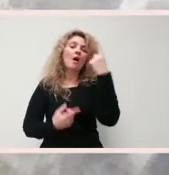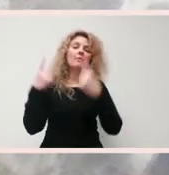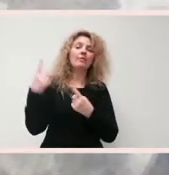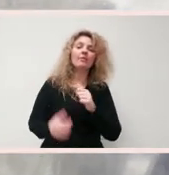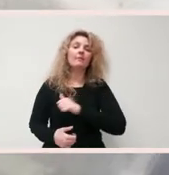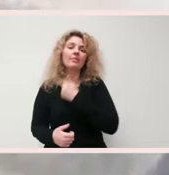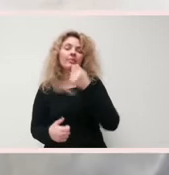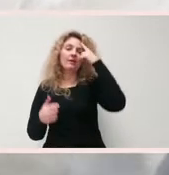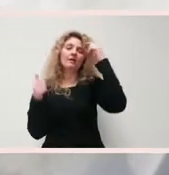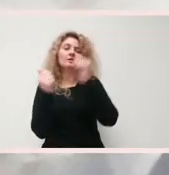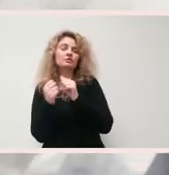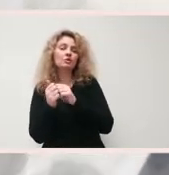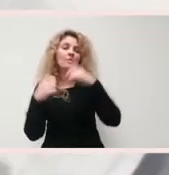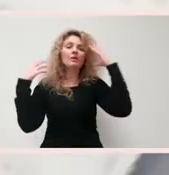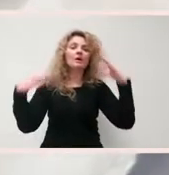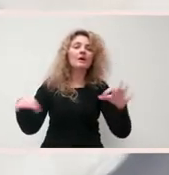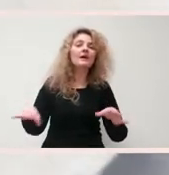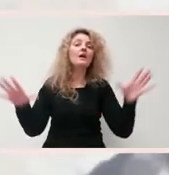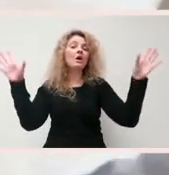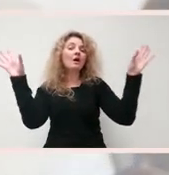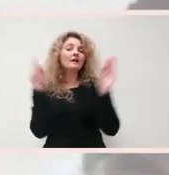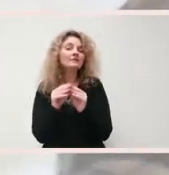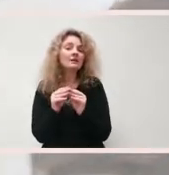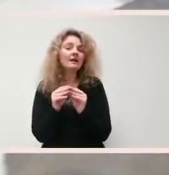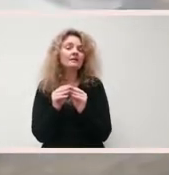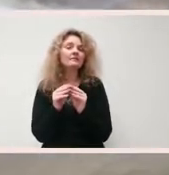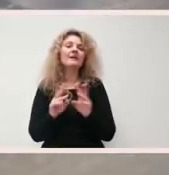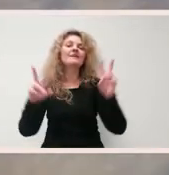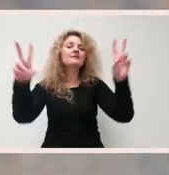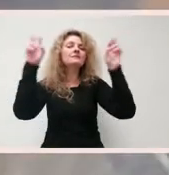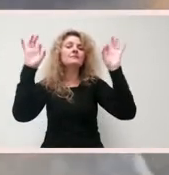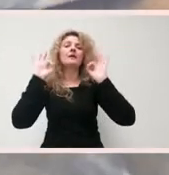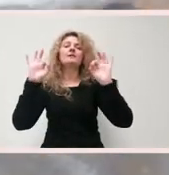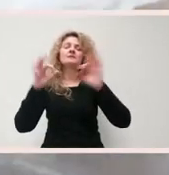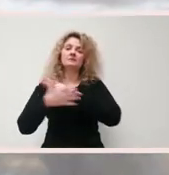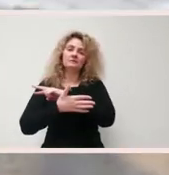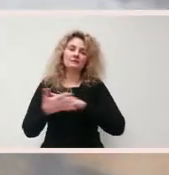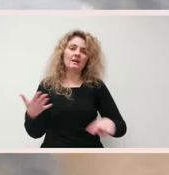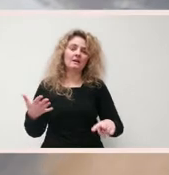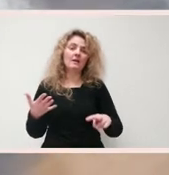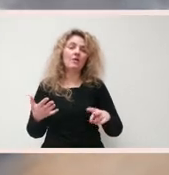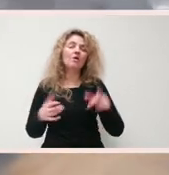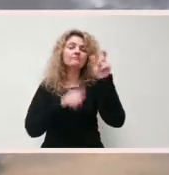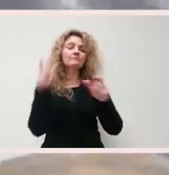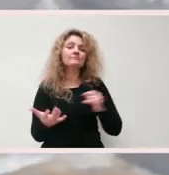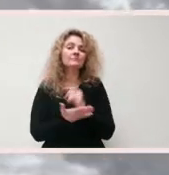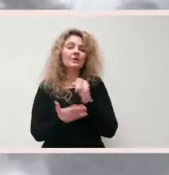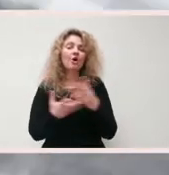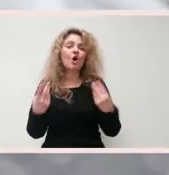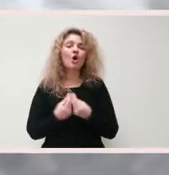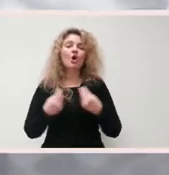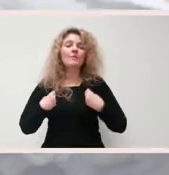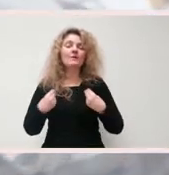debuxo intencionadamente ás veces torpe, inxenuo, sintético, e, sobre todo, a temática segue a ser Galicia e